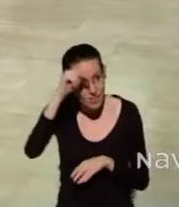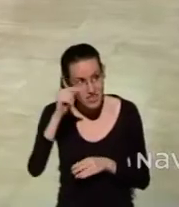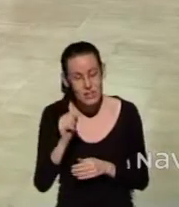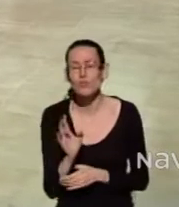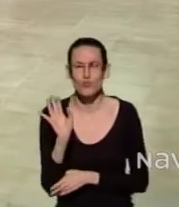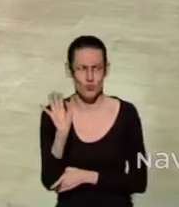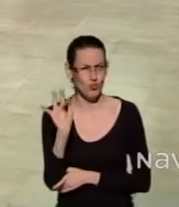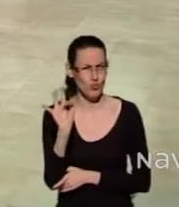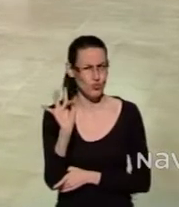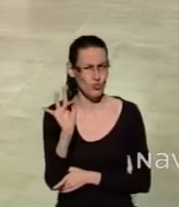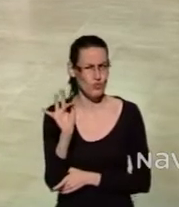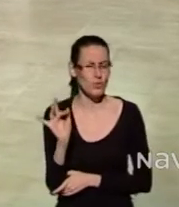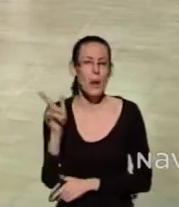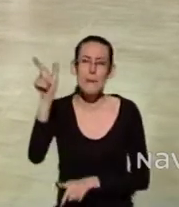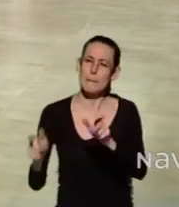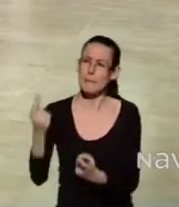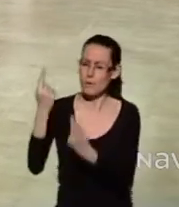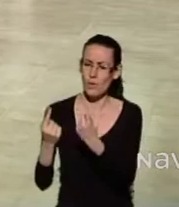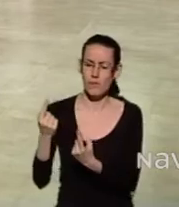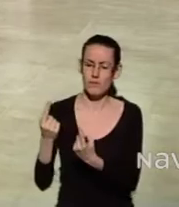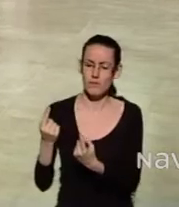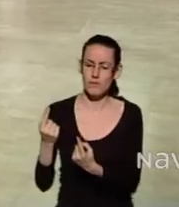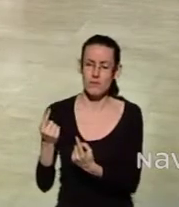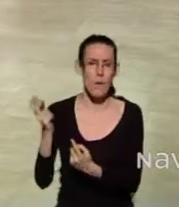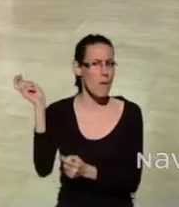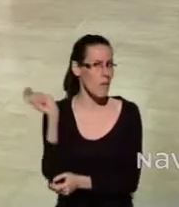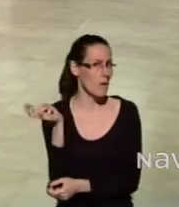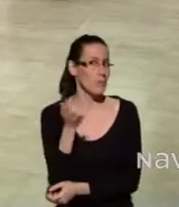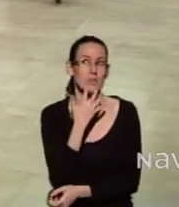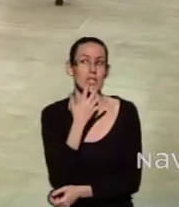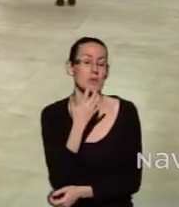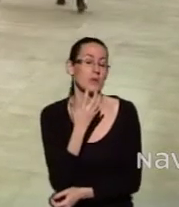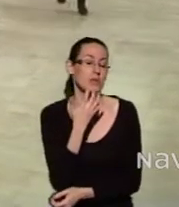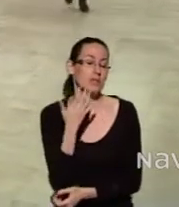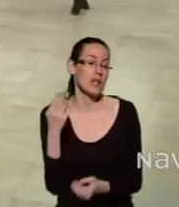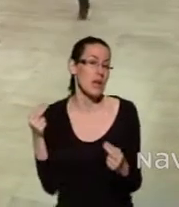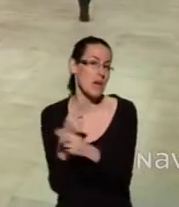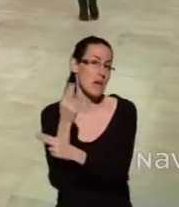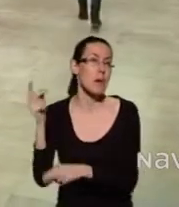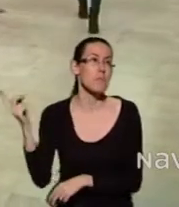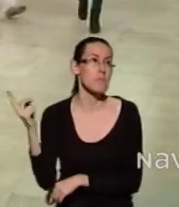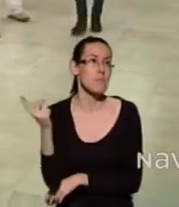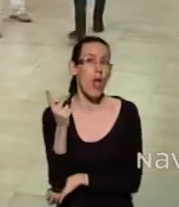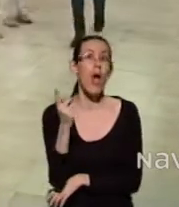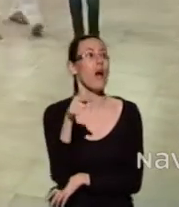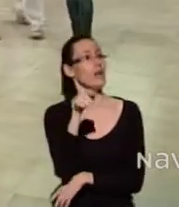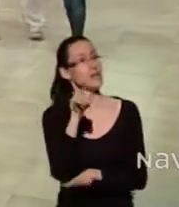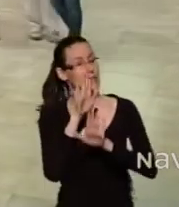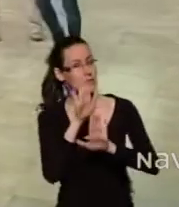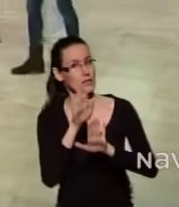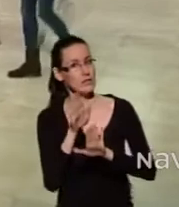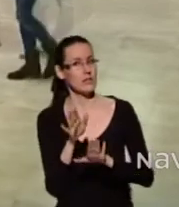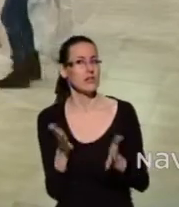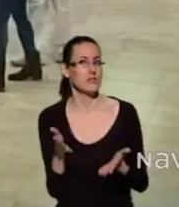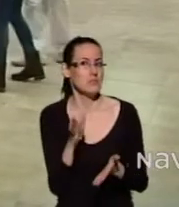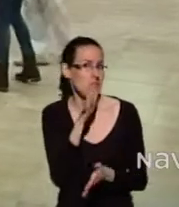le gusta venir, pues si están de paso, o sea, si no tienen residencia aquí, pero sin embargo les gusta dar una vuelta